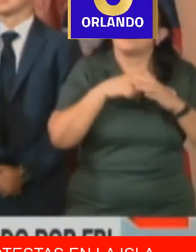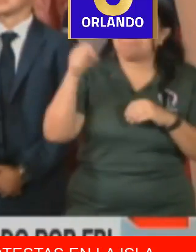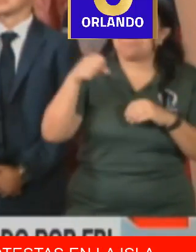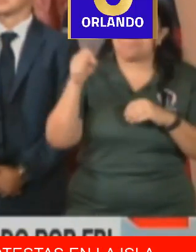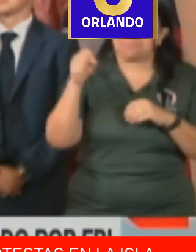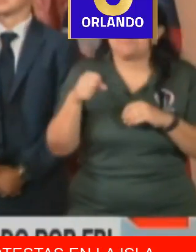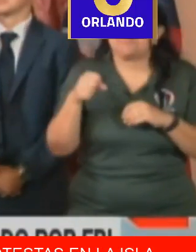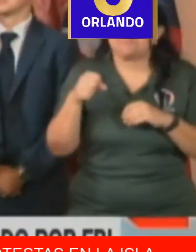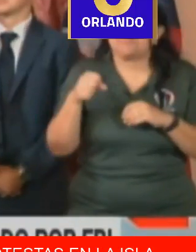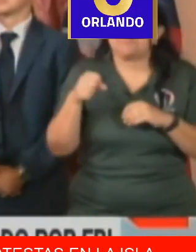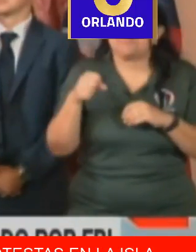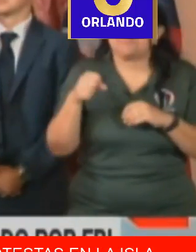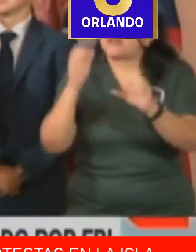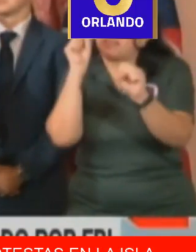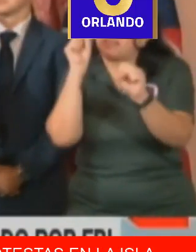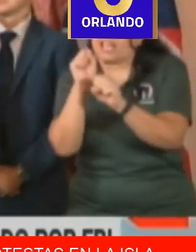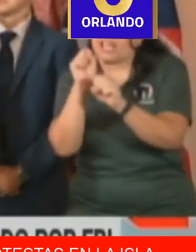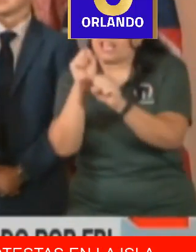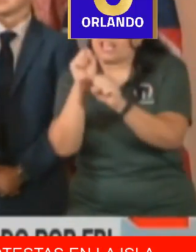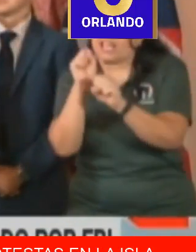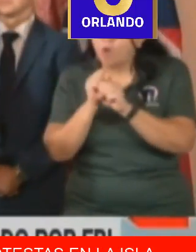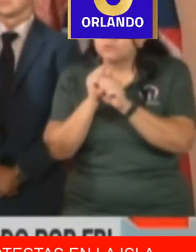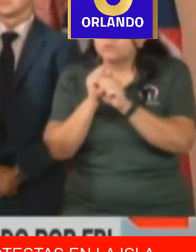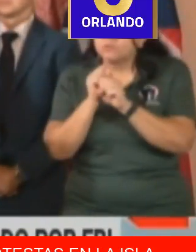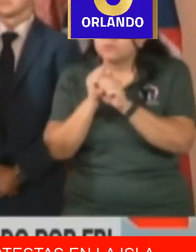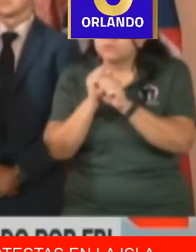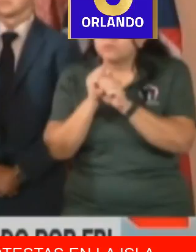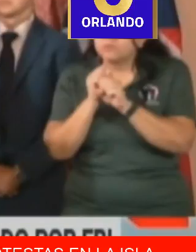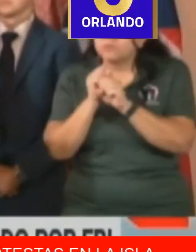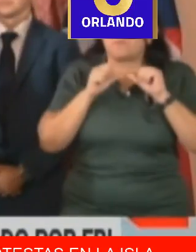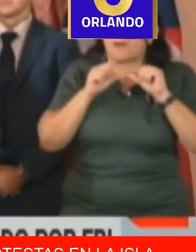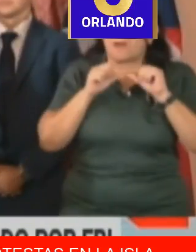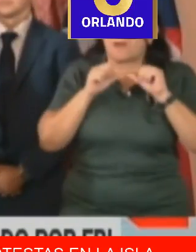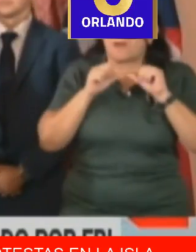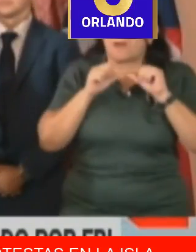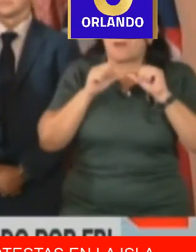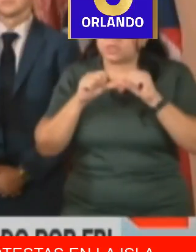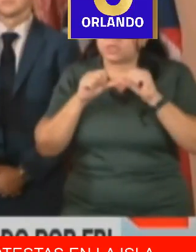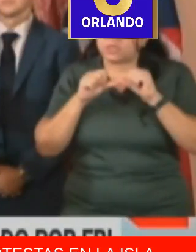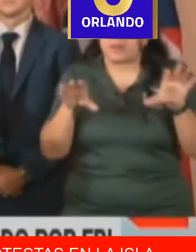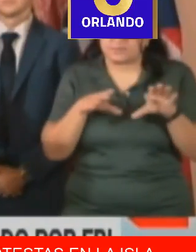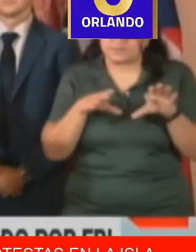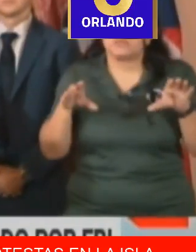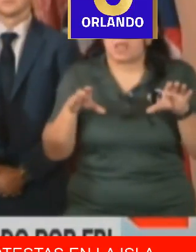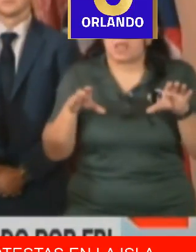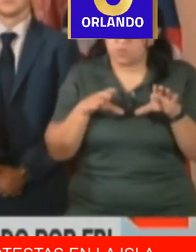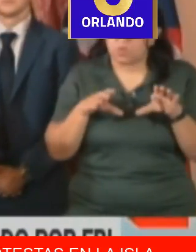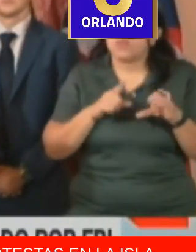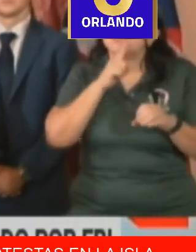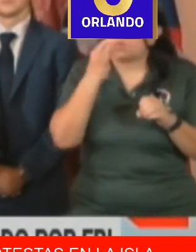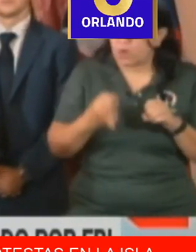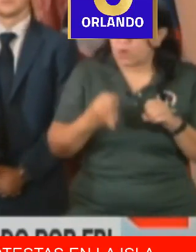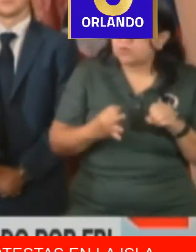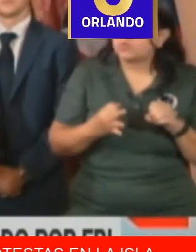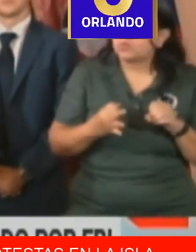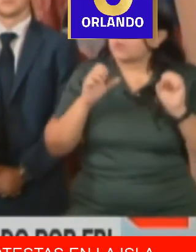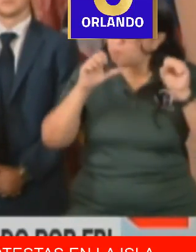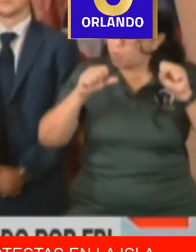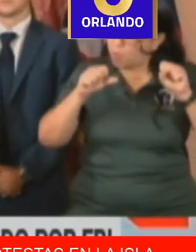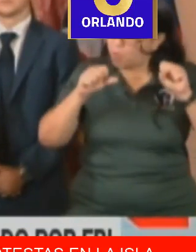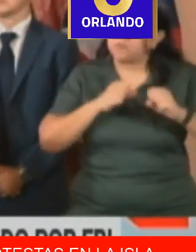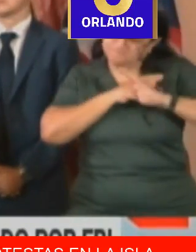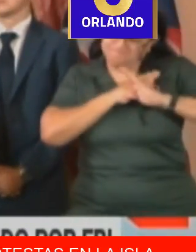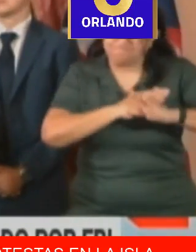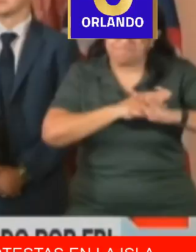sí. Pues eso es parte del trabajo que nosotros vamos a continuar encaminando, asegurarnos que podemos batallar la